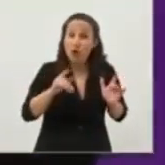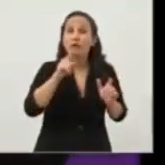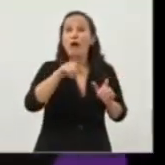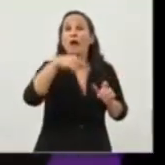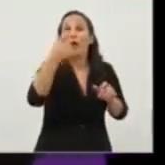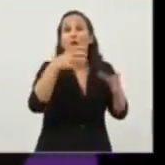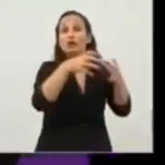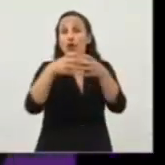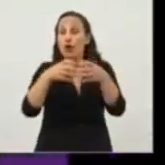bloques de la oposición lo tienen que responder.